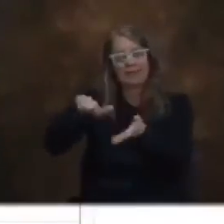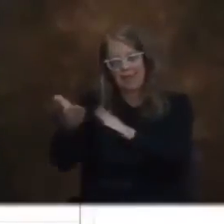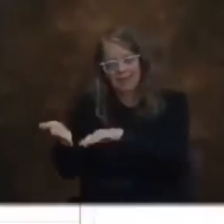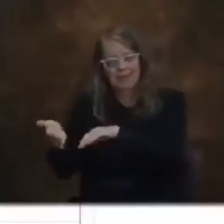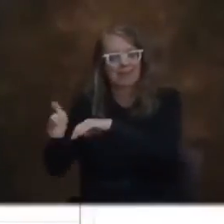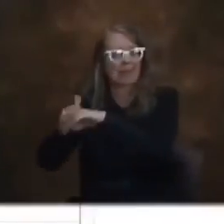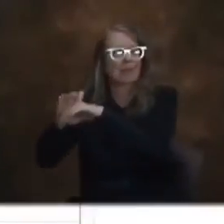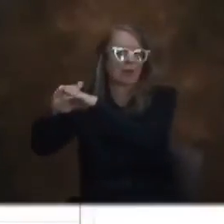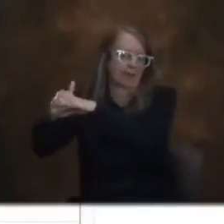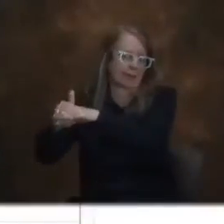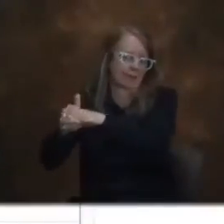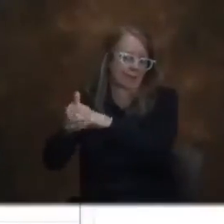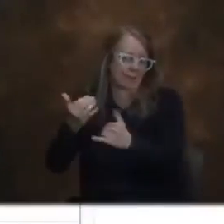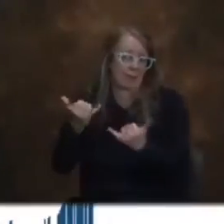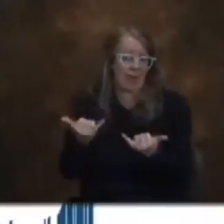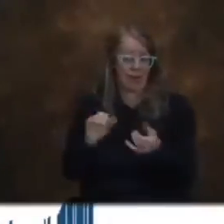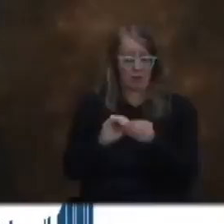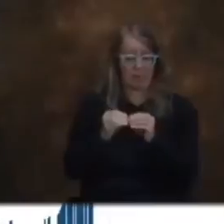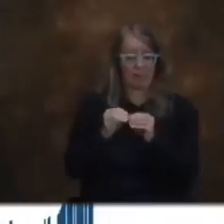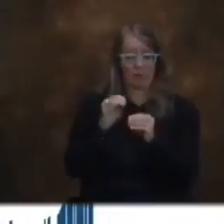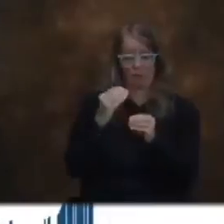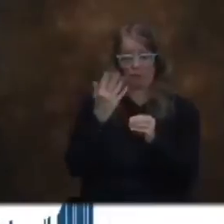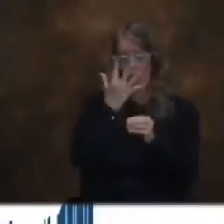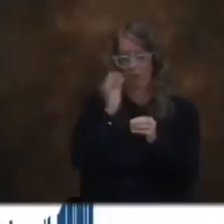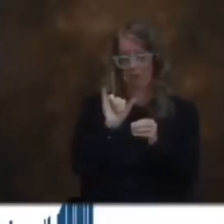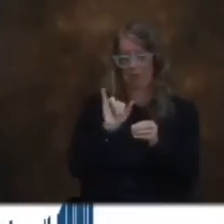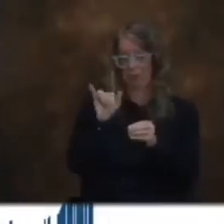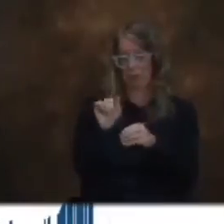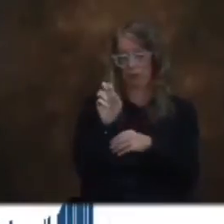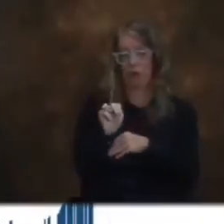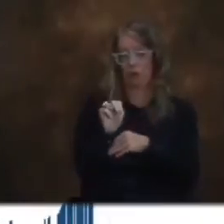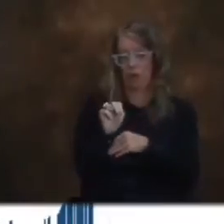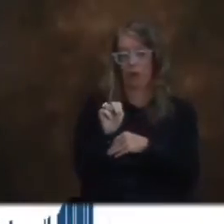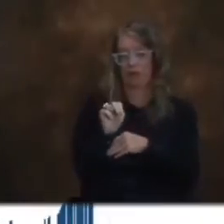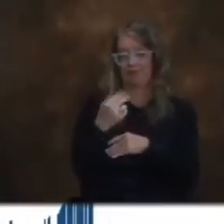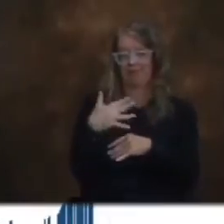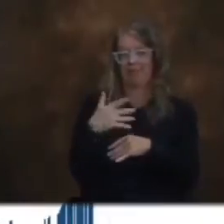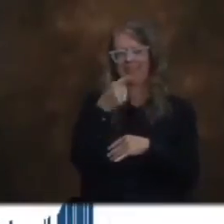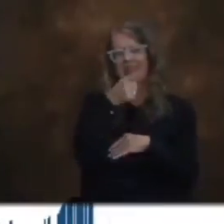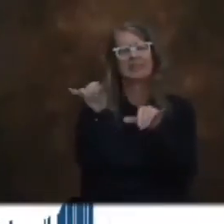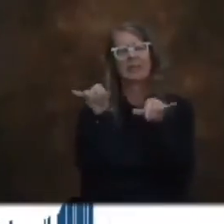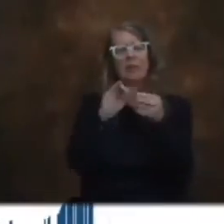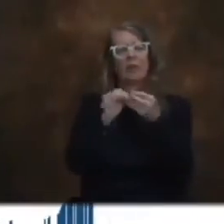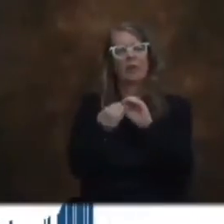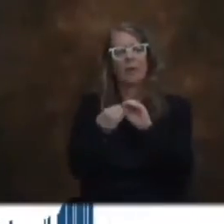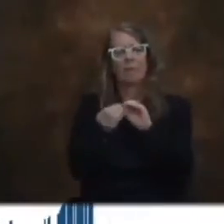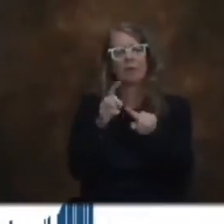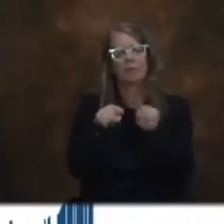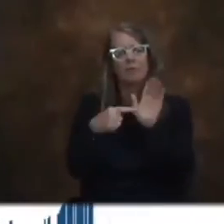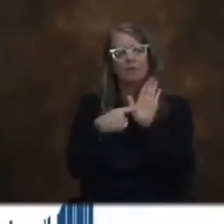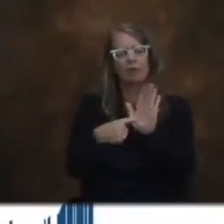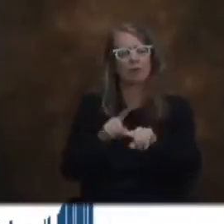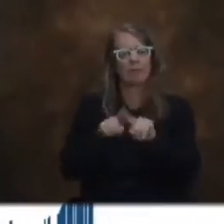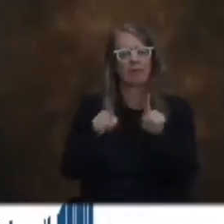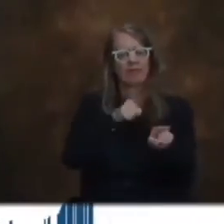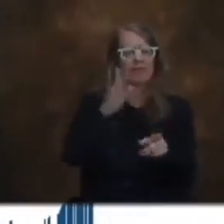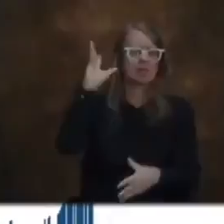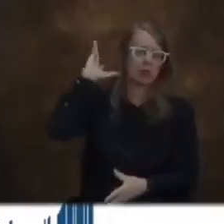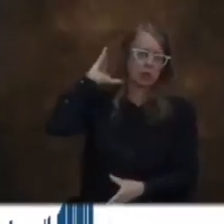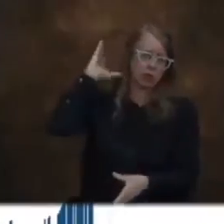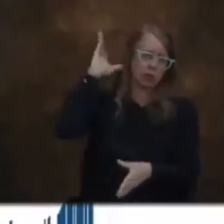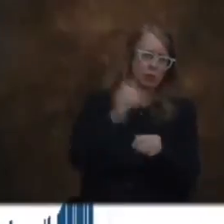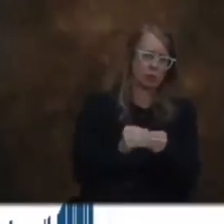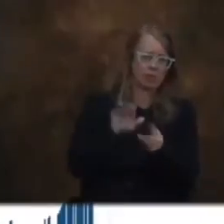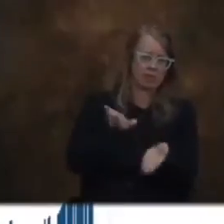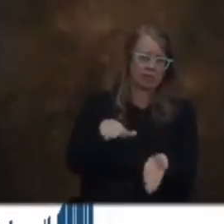en enero otros datos similares pero que repetir con una muestra diferente incluye las las muertes